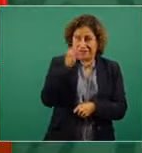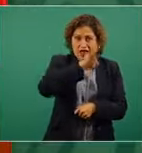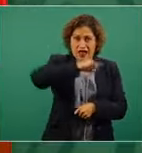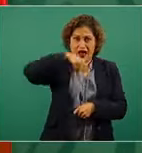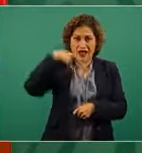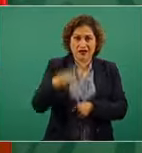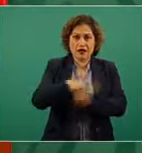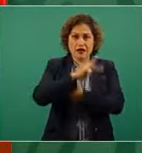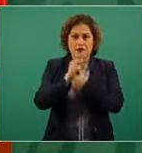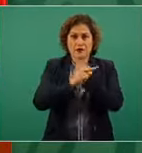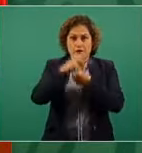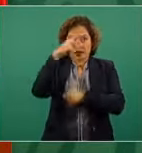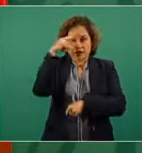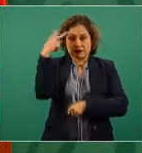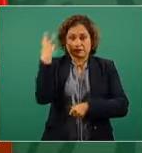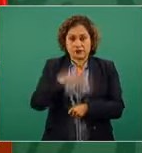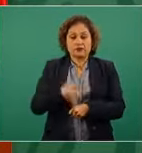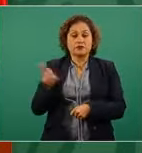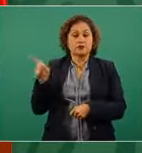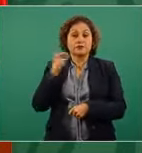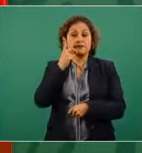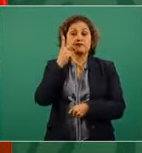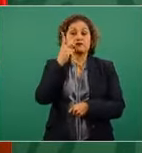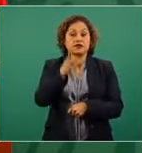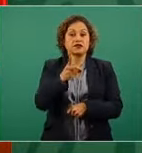intentarán por medios sutiles entregar